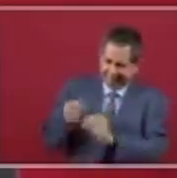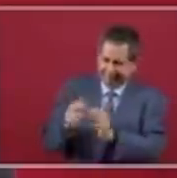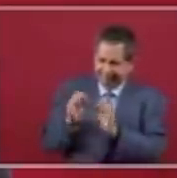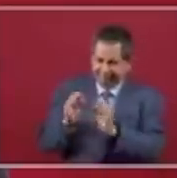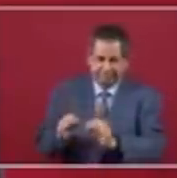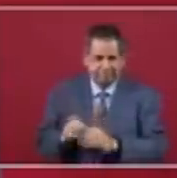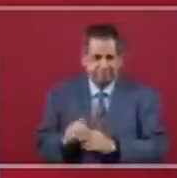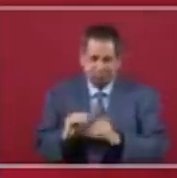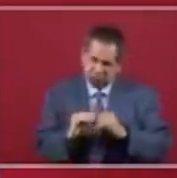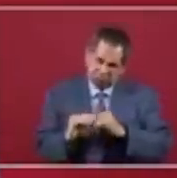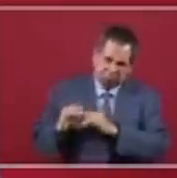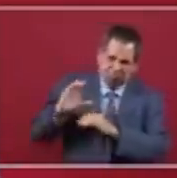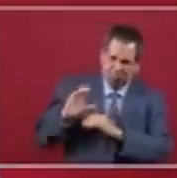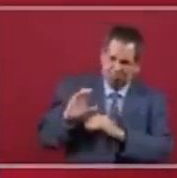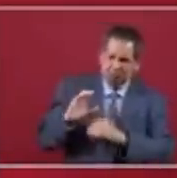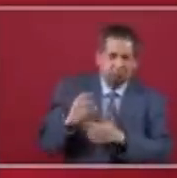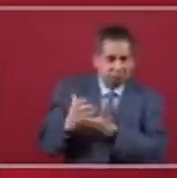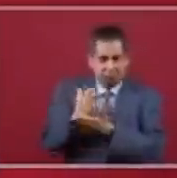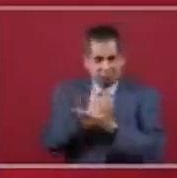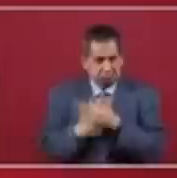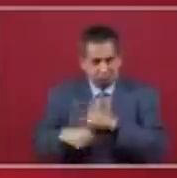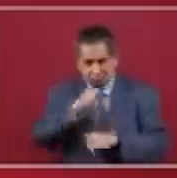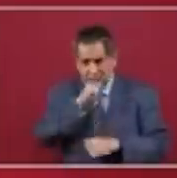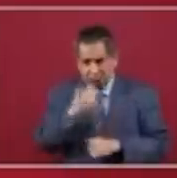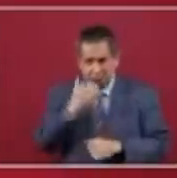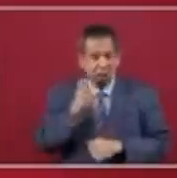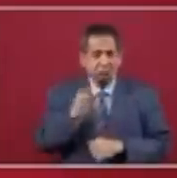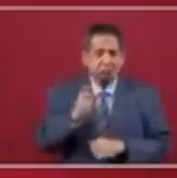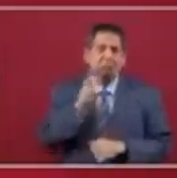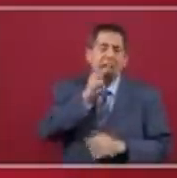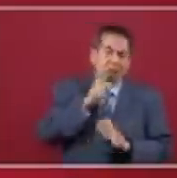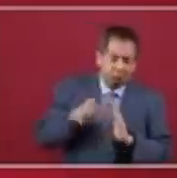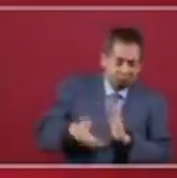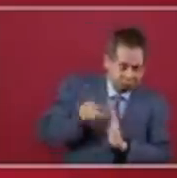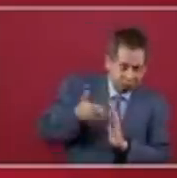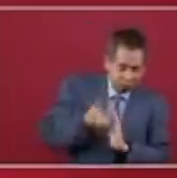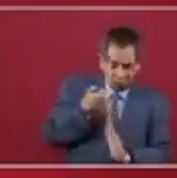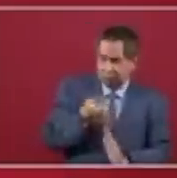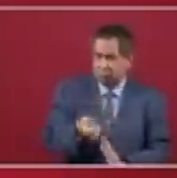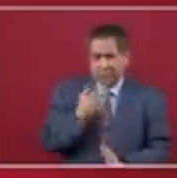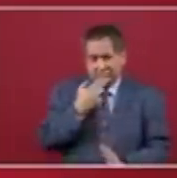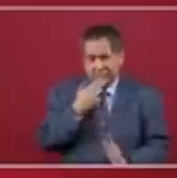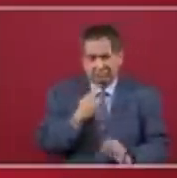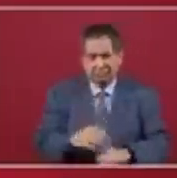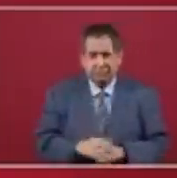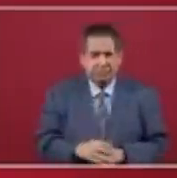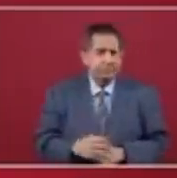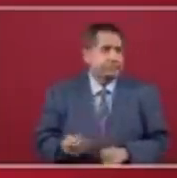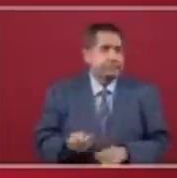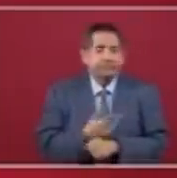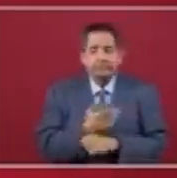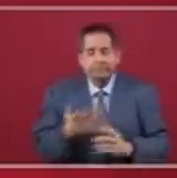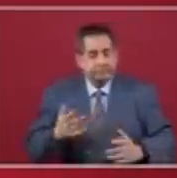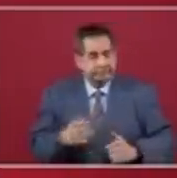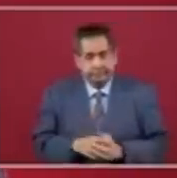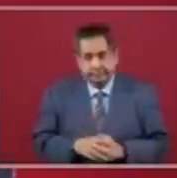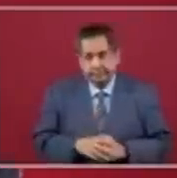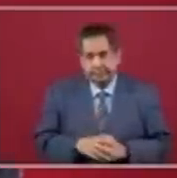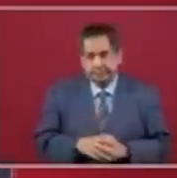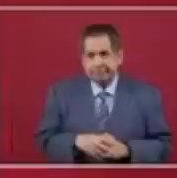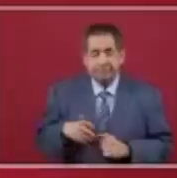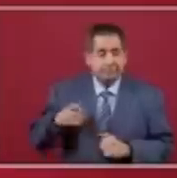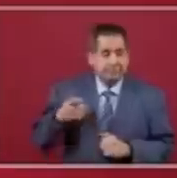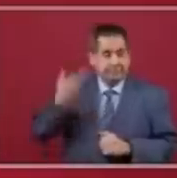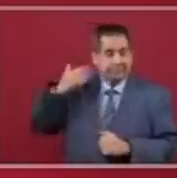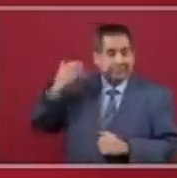tan rentable como la extracción del petróleo. Lo que pasa es que se